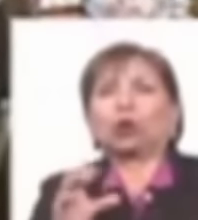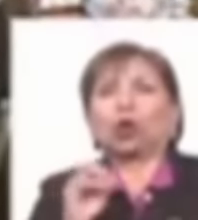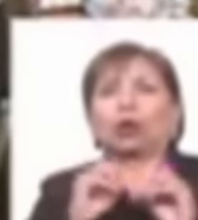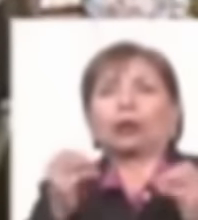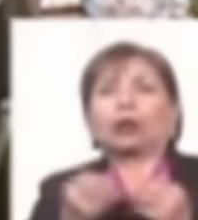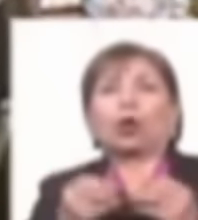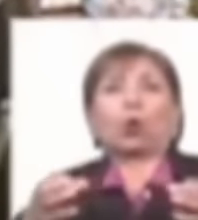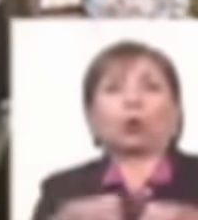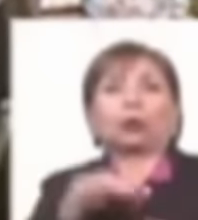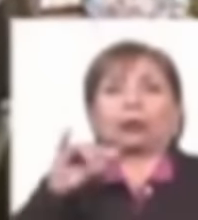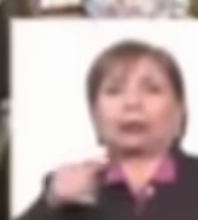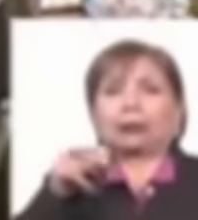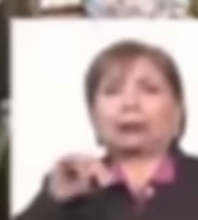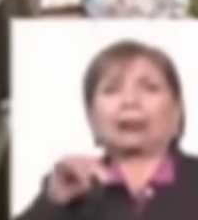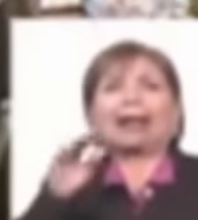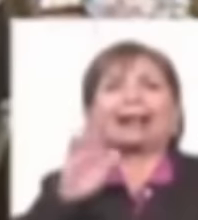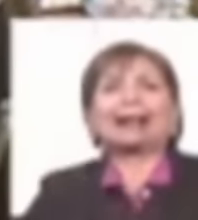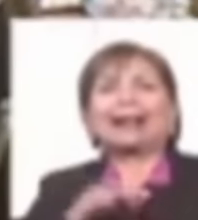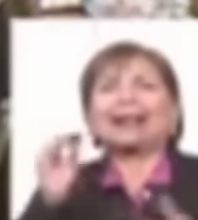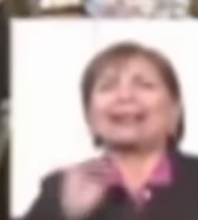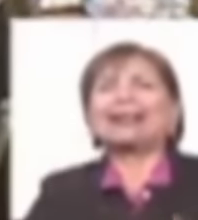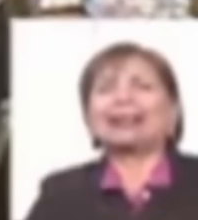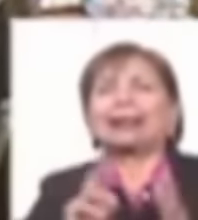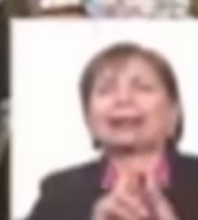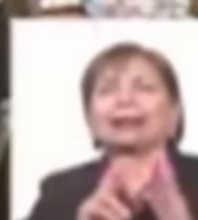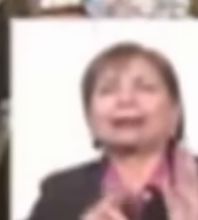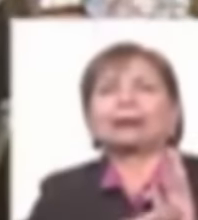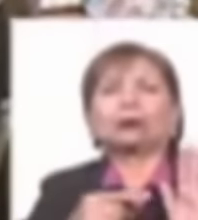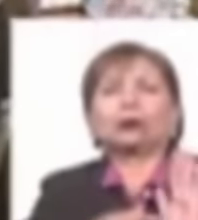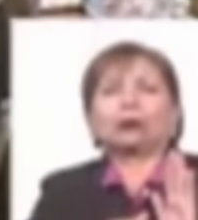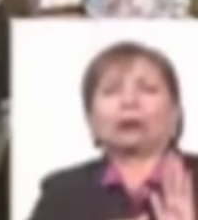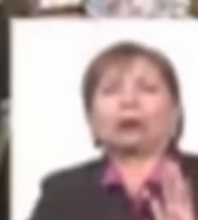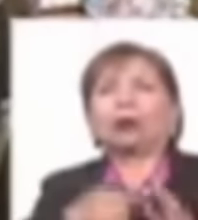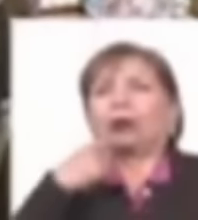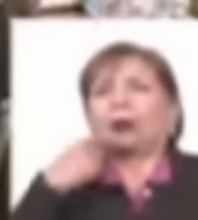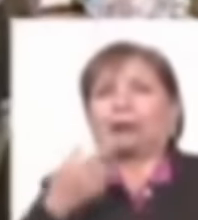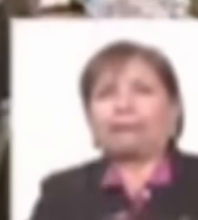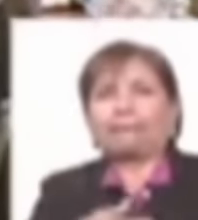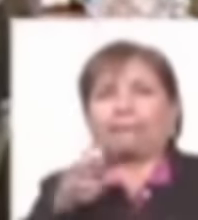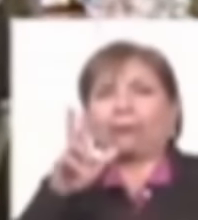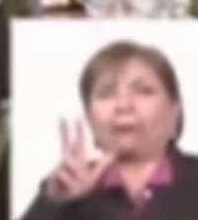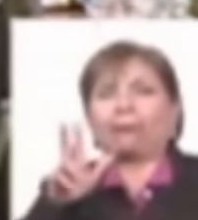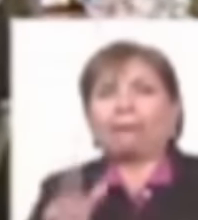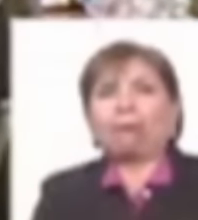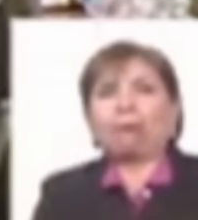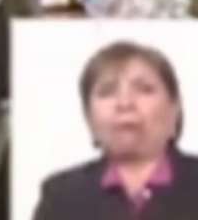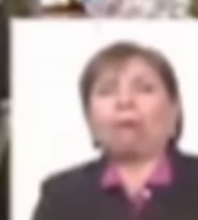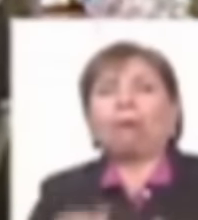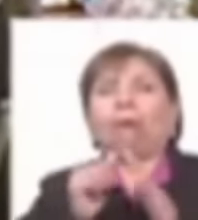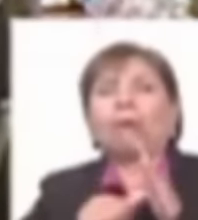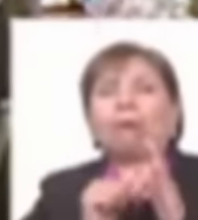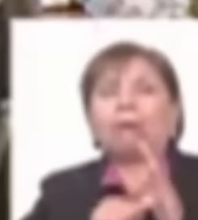Orgánica de la Junta Nacional reitera los requisitos señalados en el referido inciso 3 del